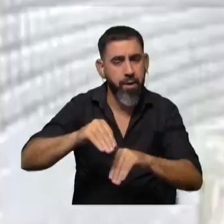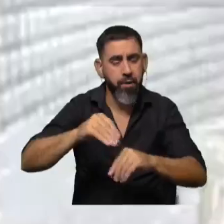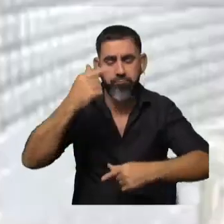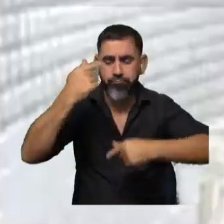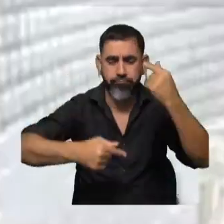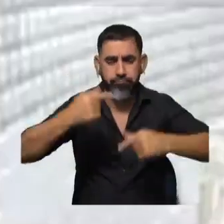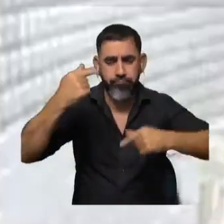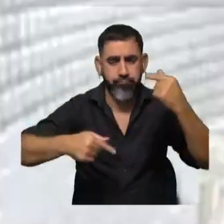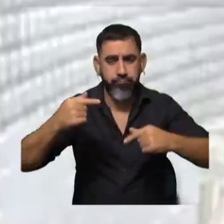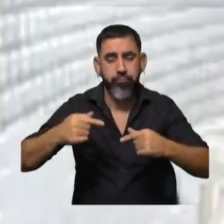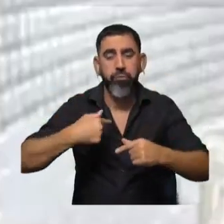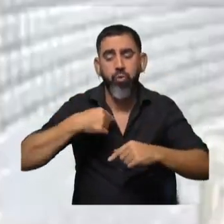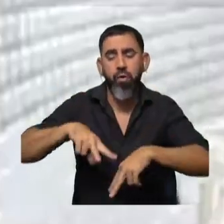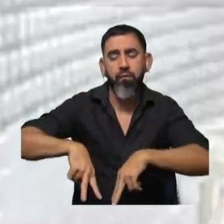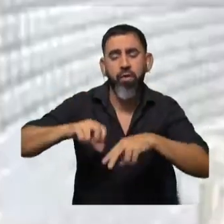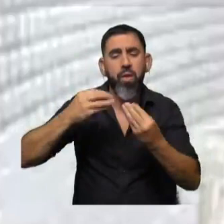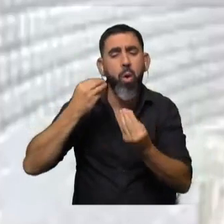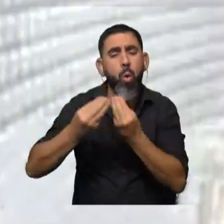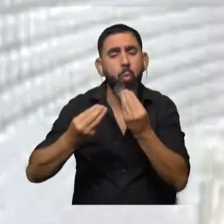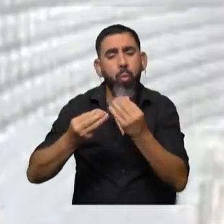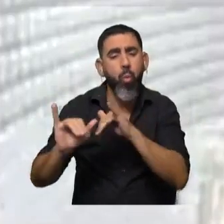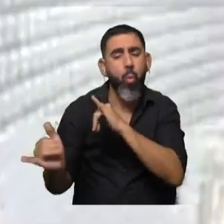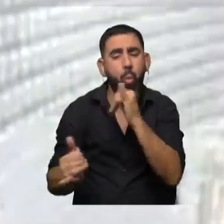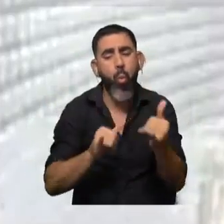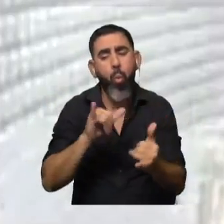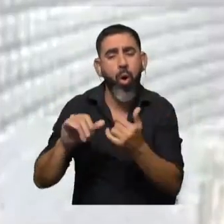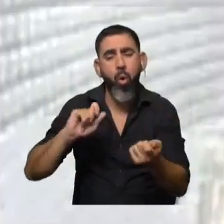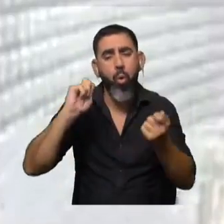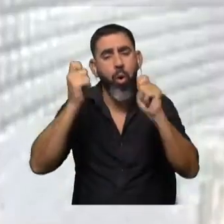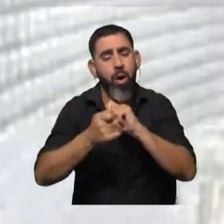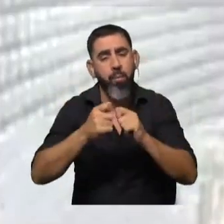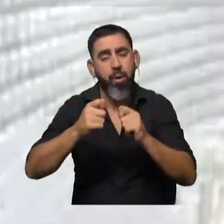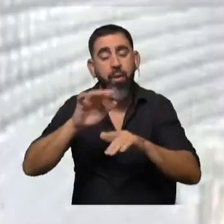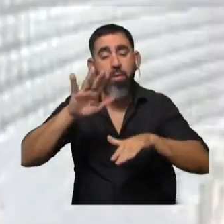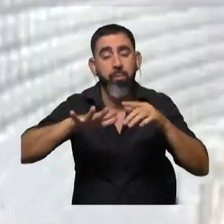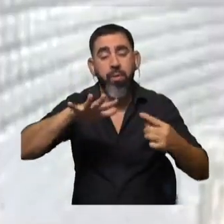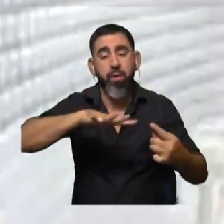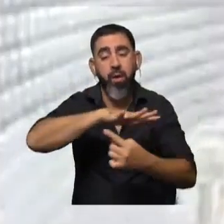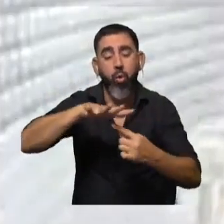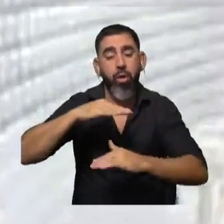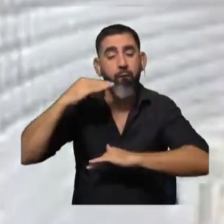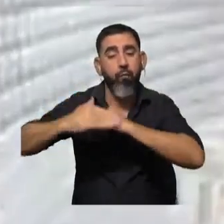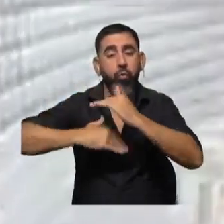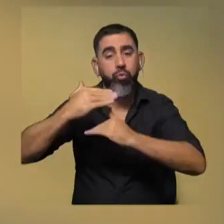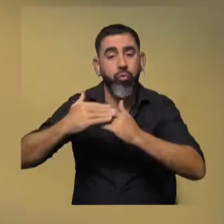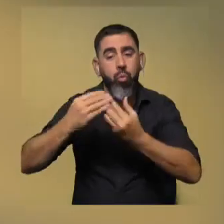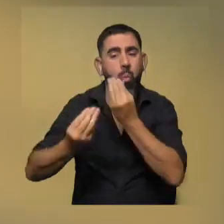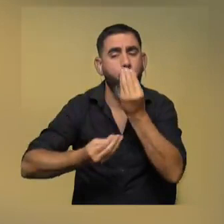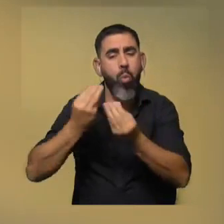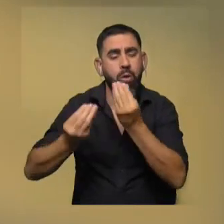variedad, yo lo que quería estudiar es cómo el juego cambia con la ecología y con la evolución. Cuáles son